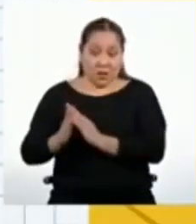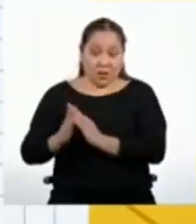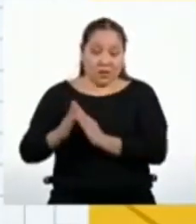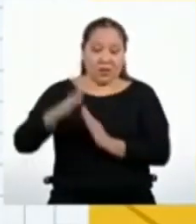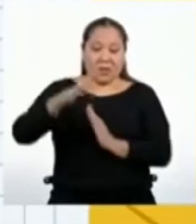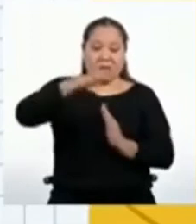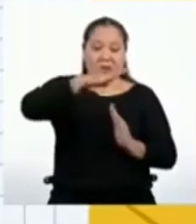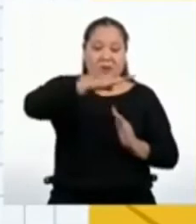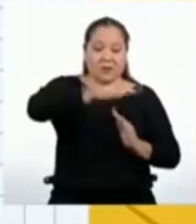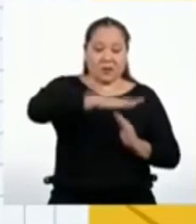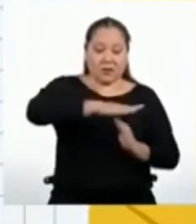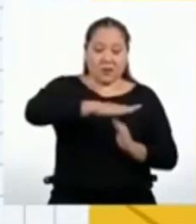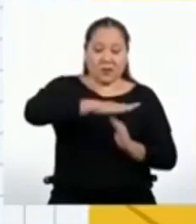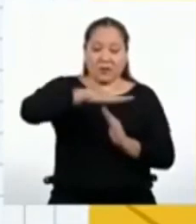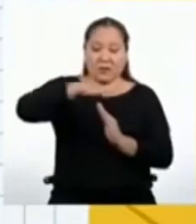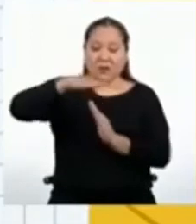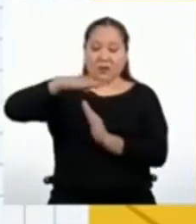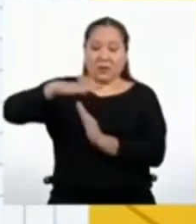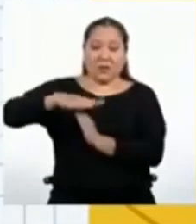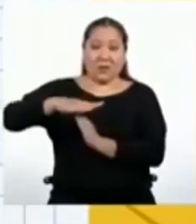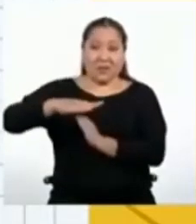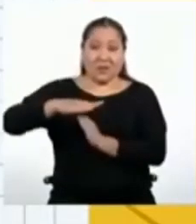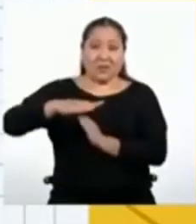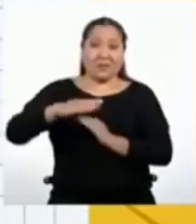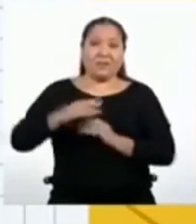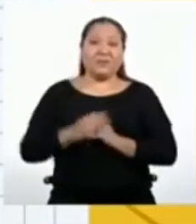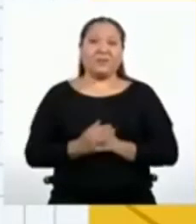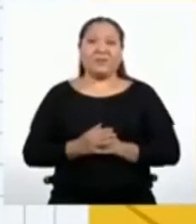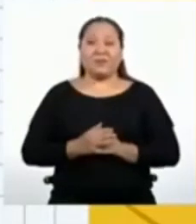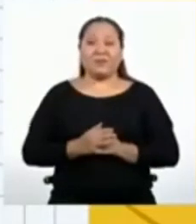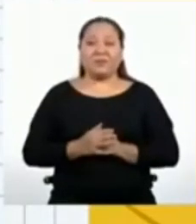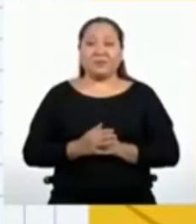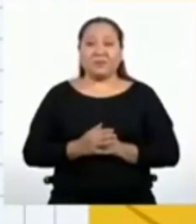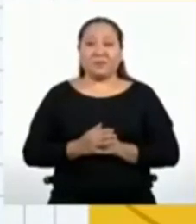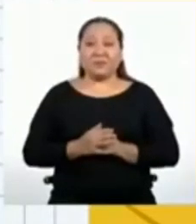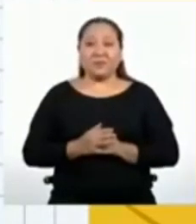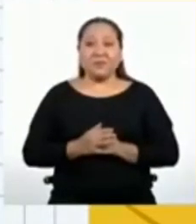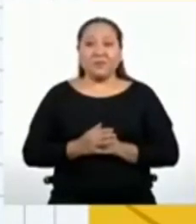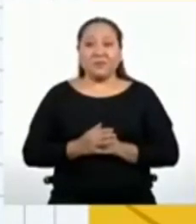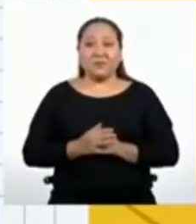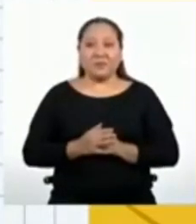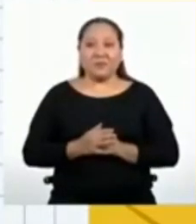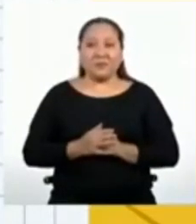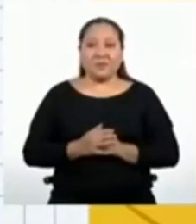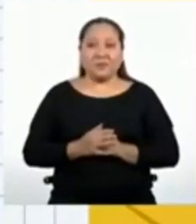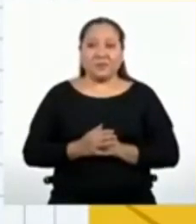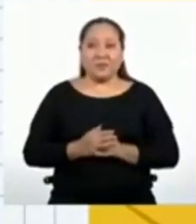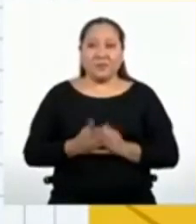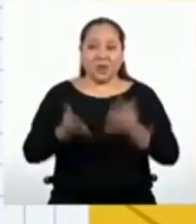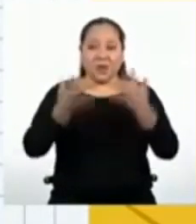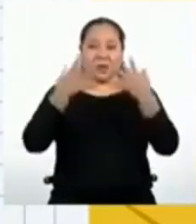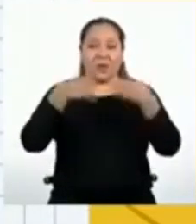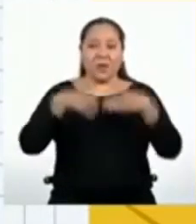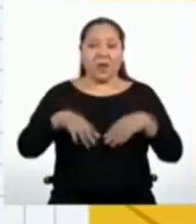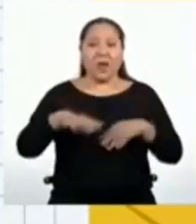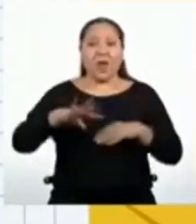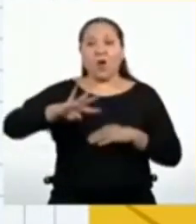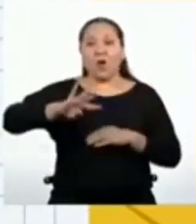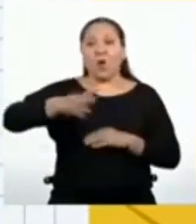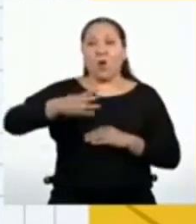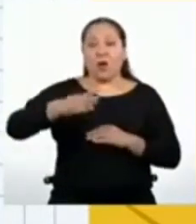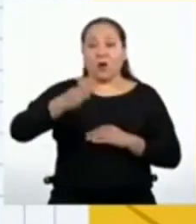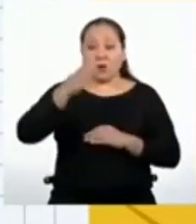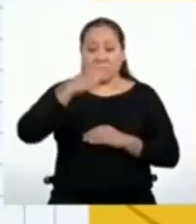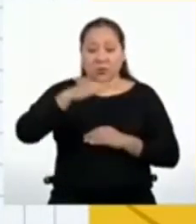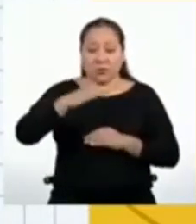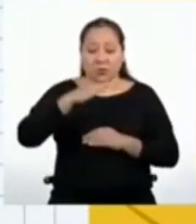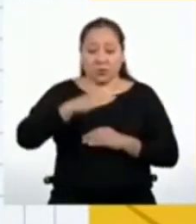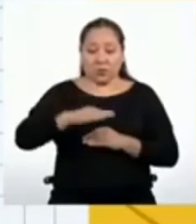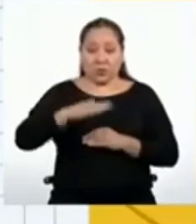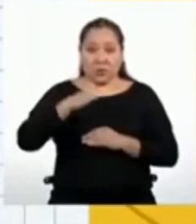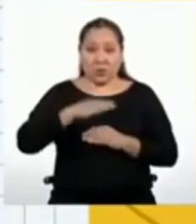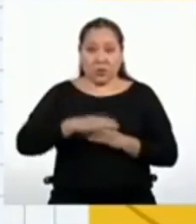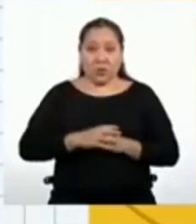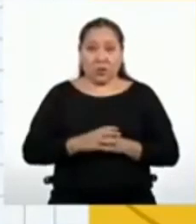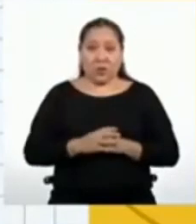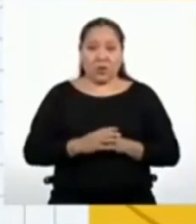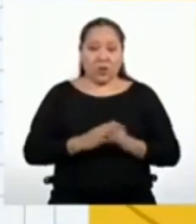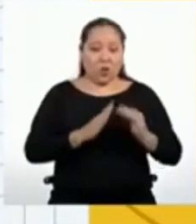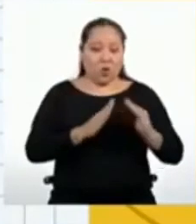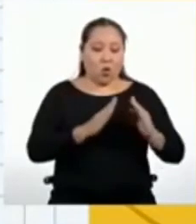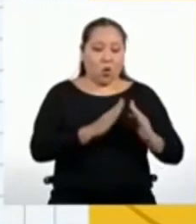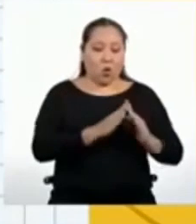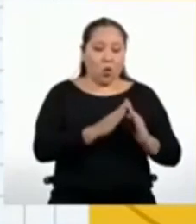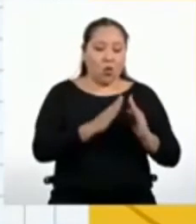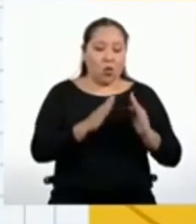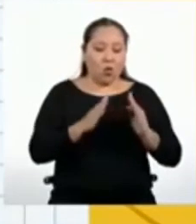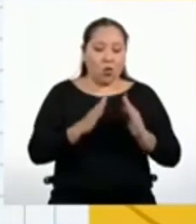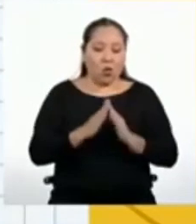como una V invertida y 2 naipes en la parte superior de las V's. Para el cuarto piso siempre